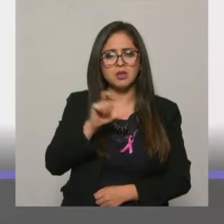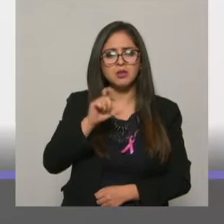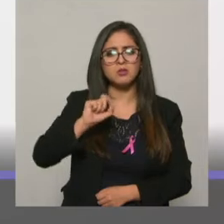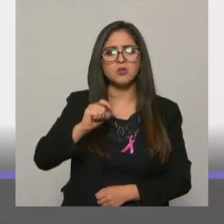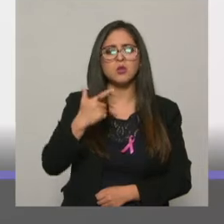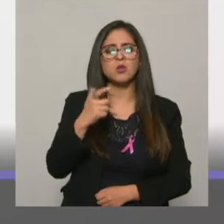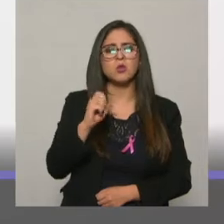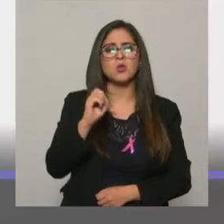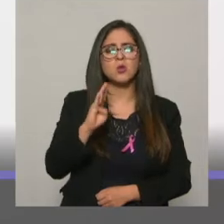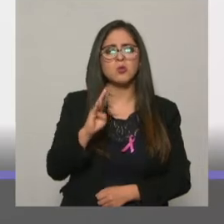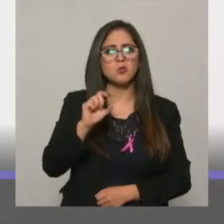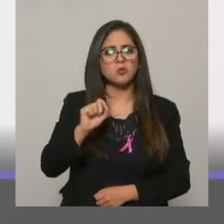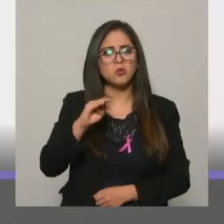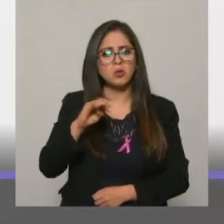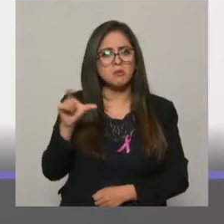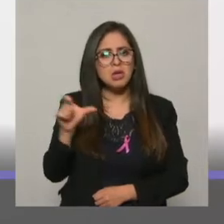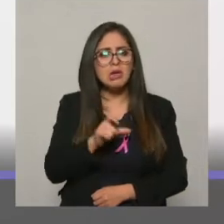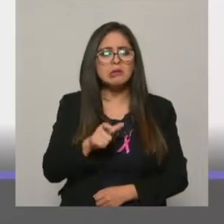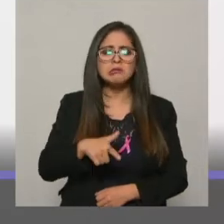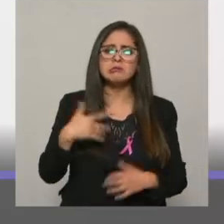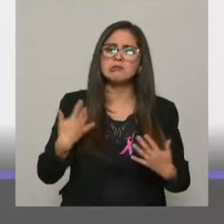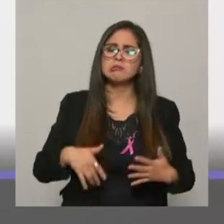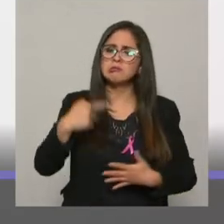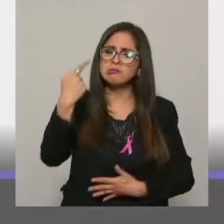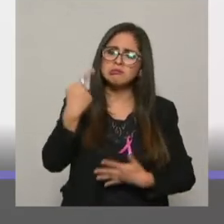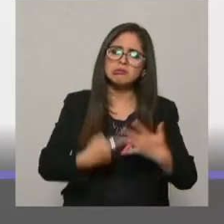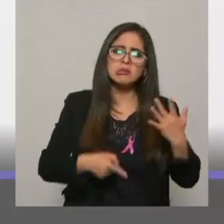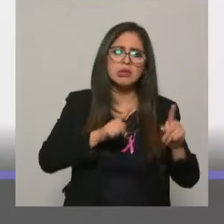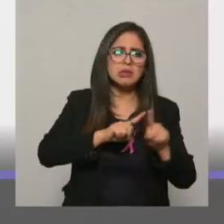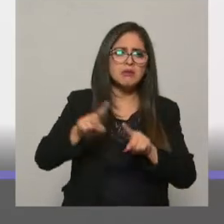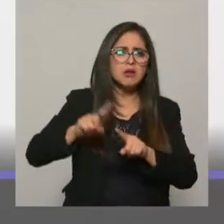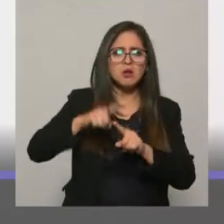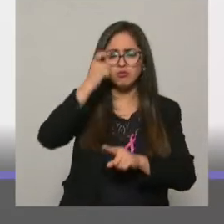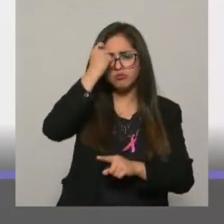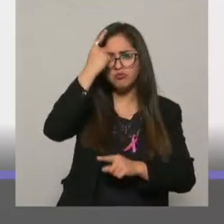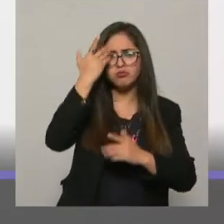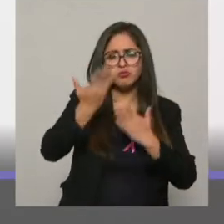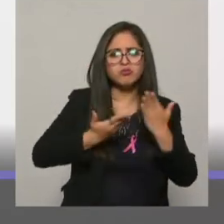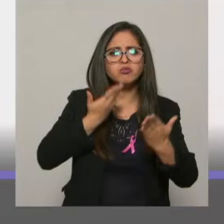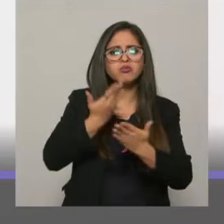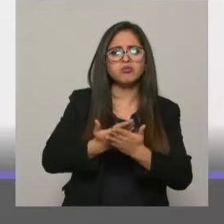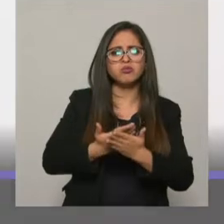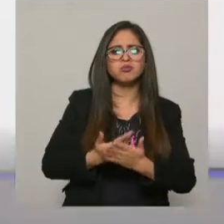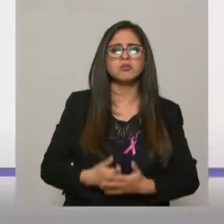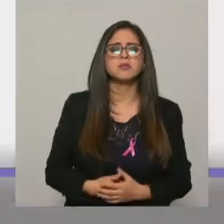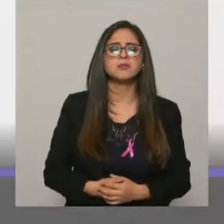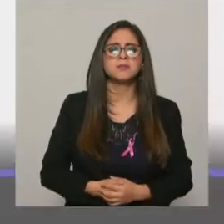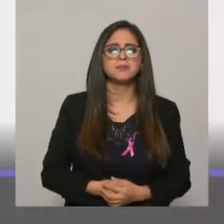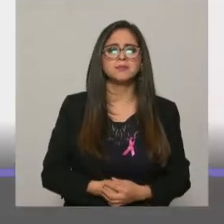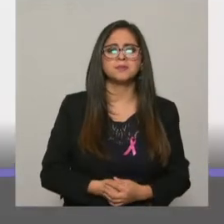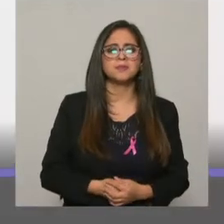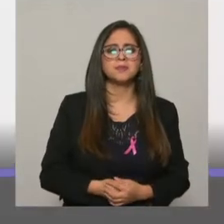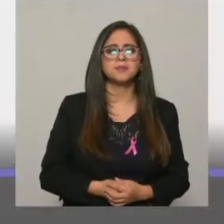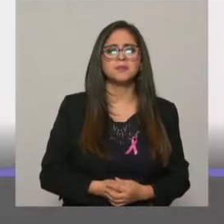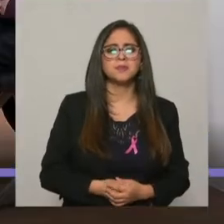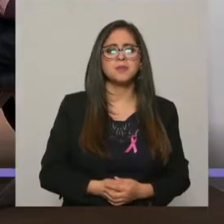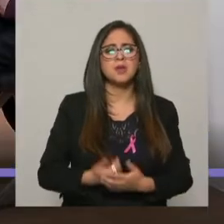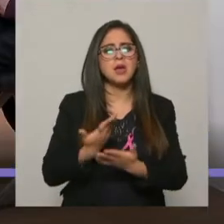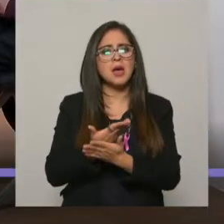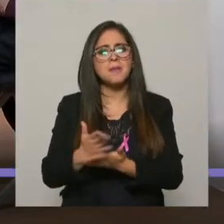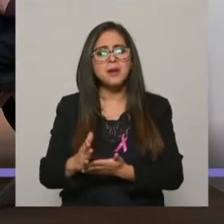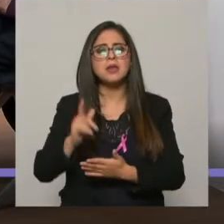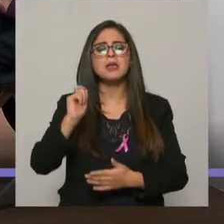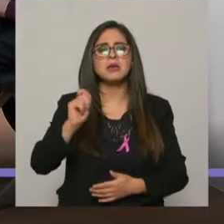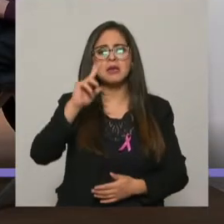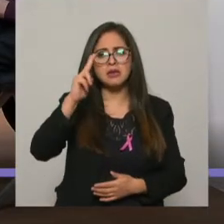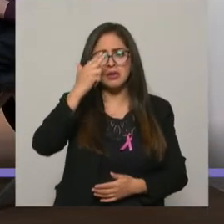cultura.cdmx.gov.mx y ahí van a encontrar muchas de las iniciativas de Día de Muertos. Oye, y también viene el homenaje,